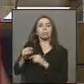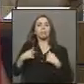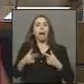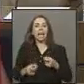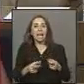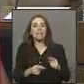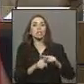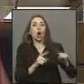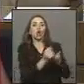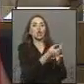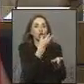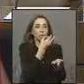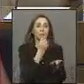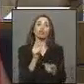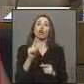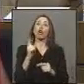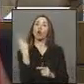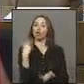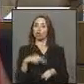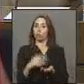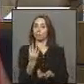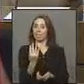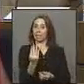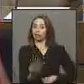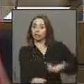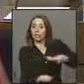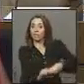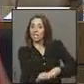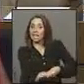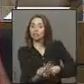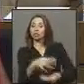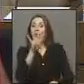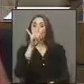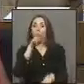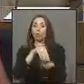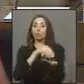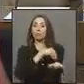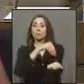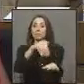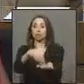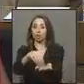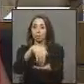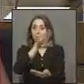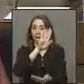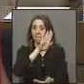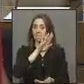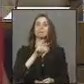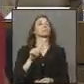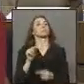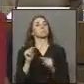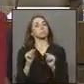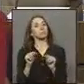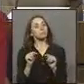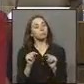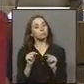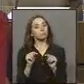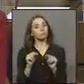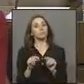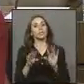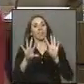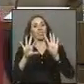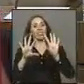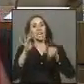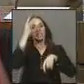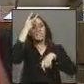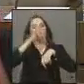financiamiento que el año 2014 alcanzó el monto de más de 4 mil millones. En este caso, solo 10